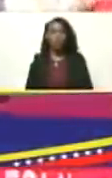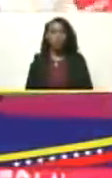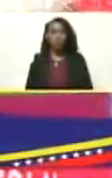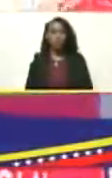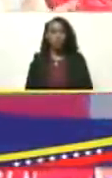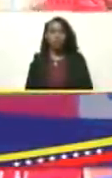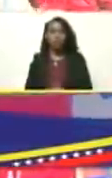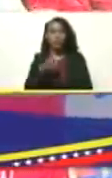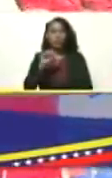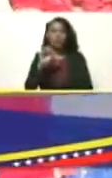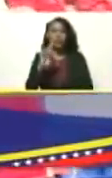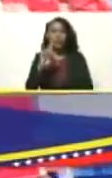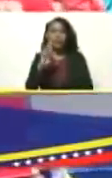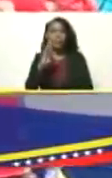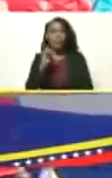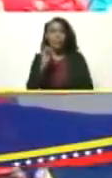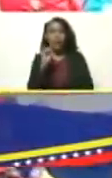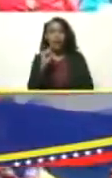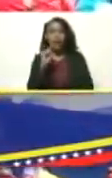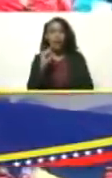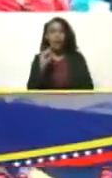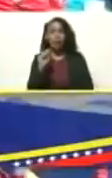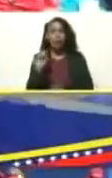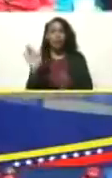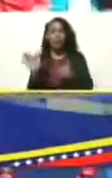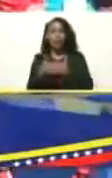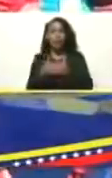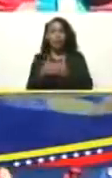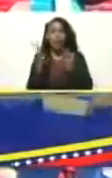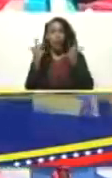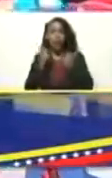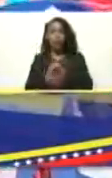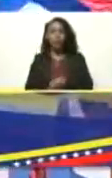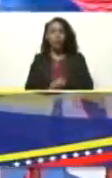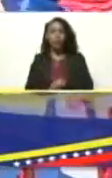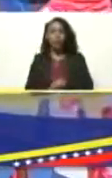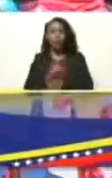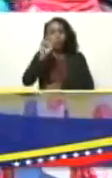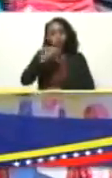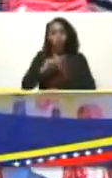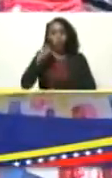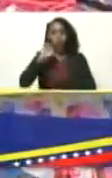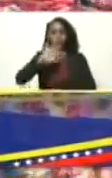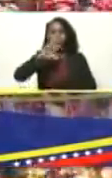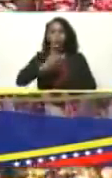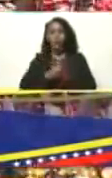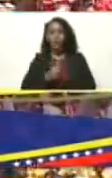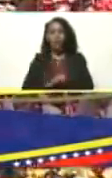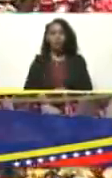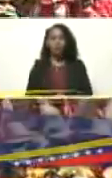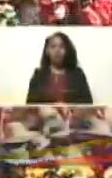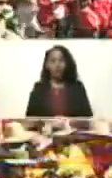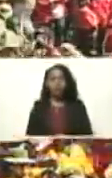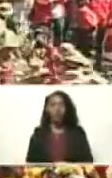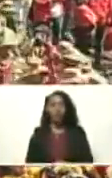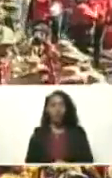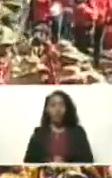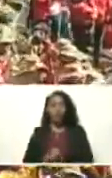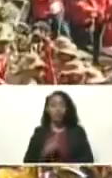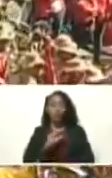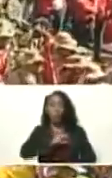Serbia, Sierra Leona, Sudáfrica, Suiza,